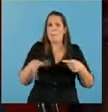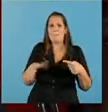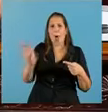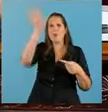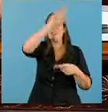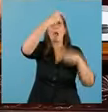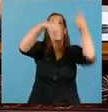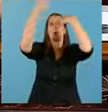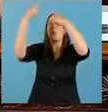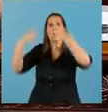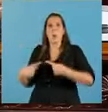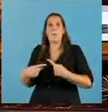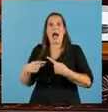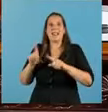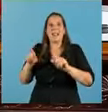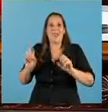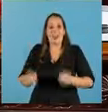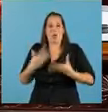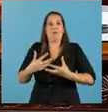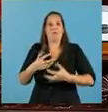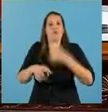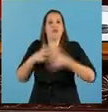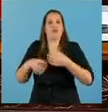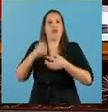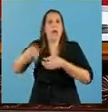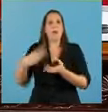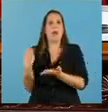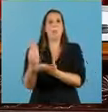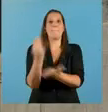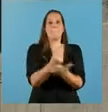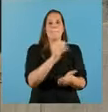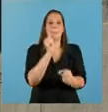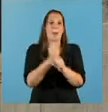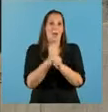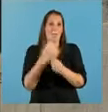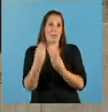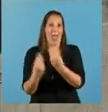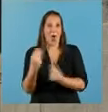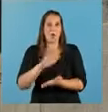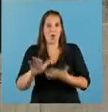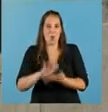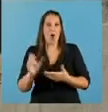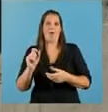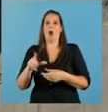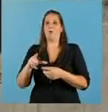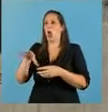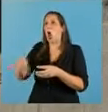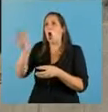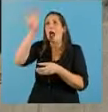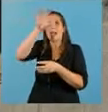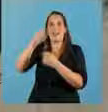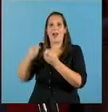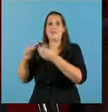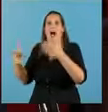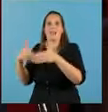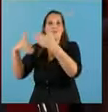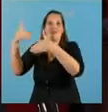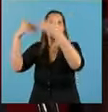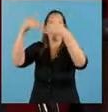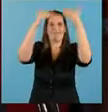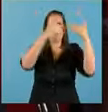argentinas, motorizando la creación de empleos, el desarrollo local de las comunidades, la innovación tecnológica, el desarrollo de